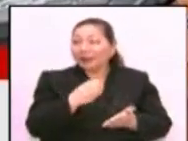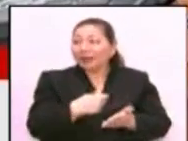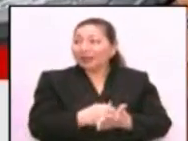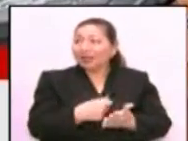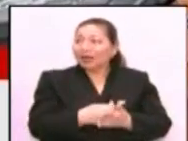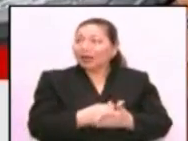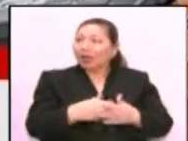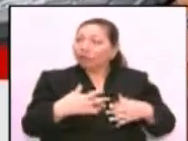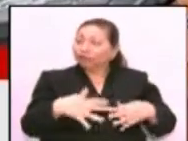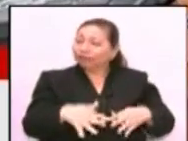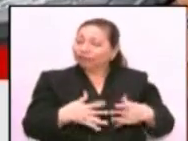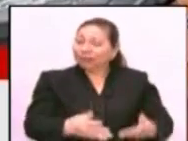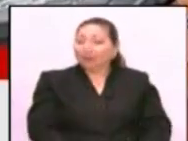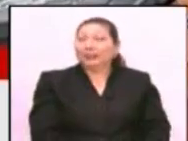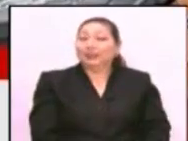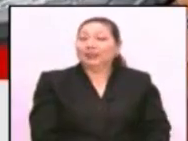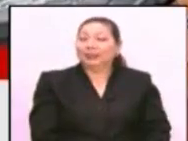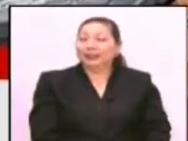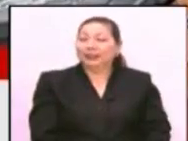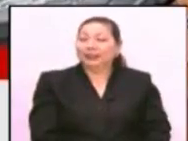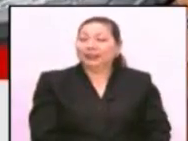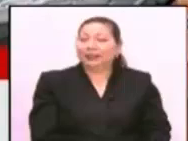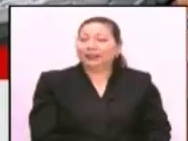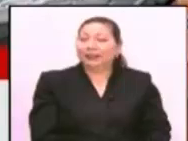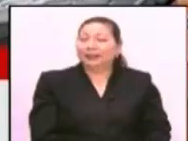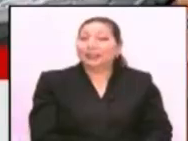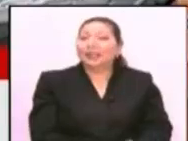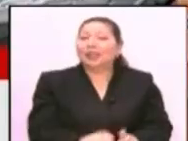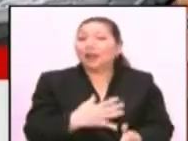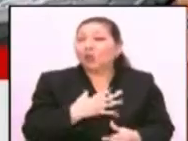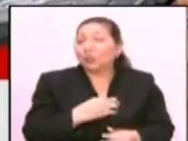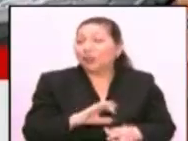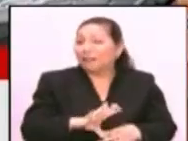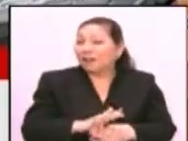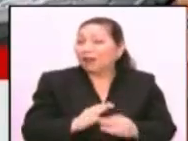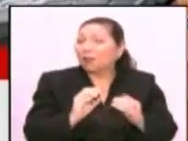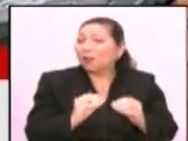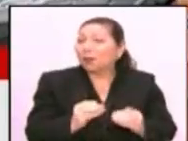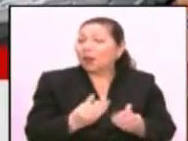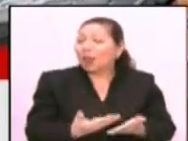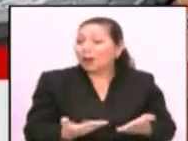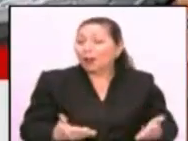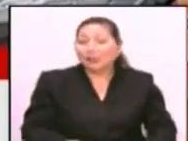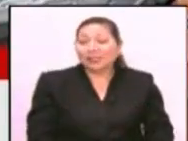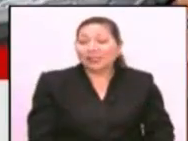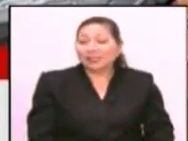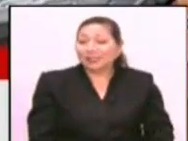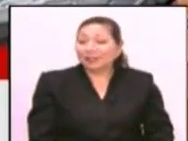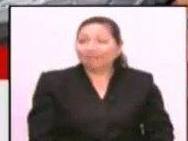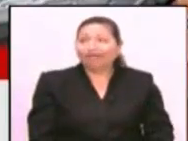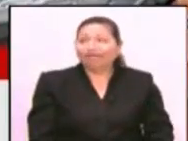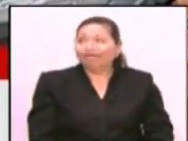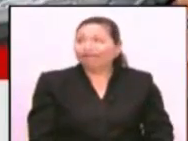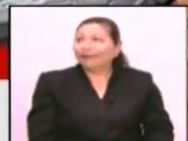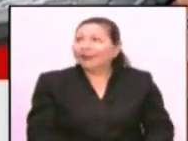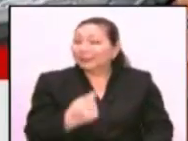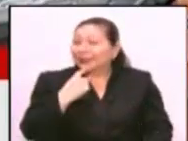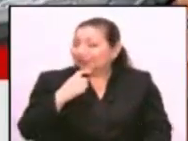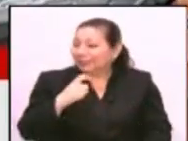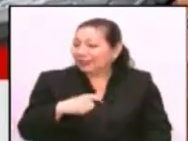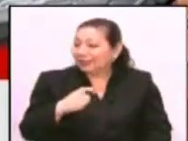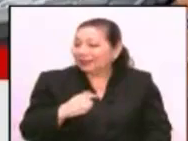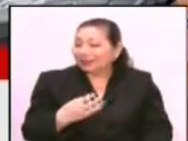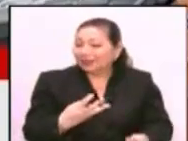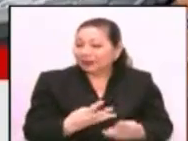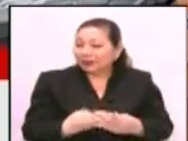que le compre la maquinaria, ¿no es cierto? Que le busque una feria donde colocar los productos, sino por el contrario, necesitamos hacer